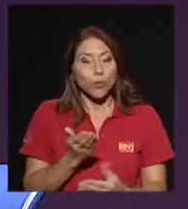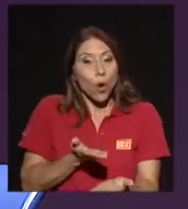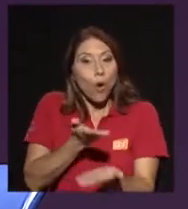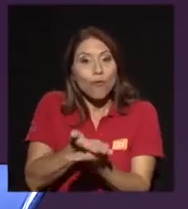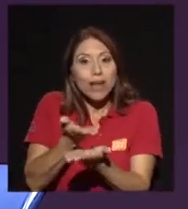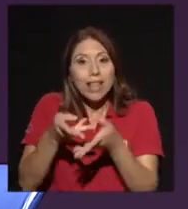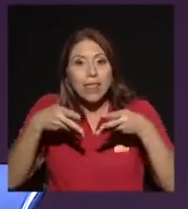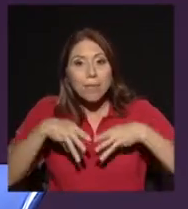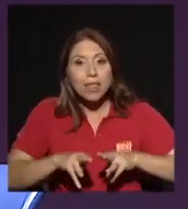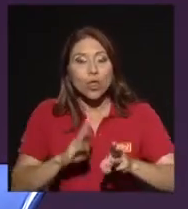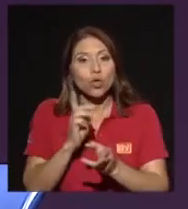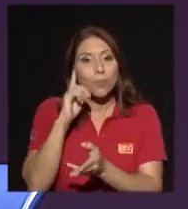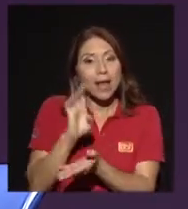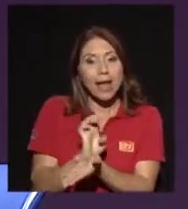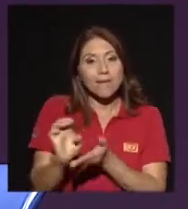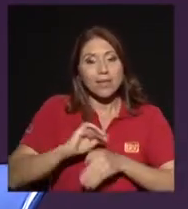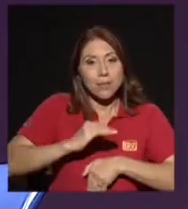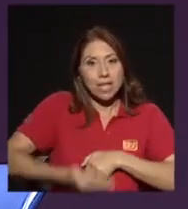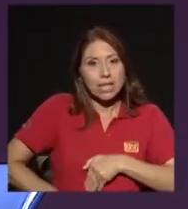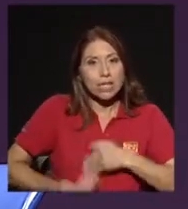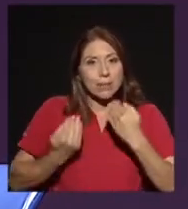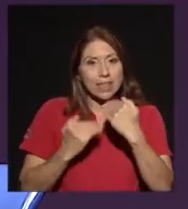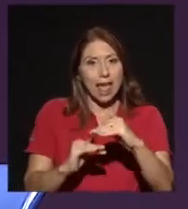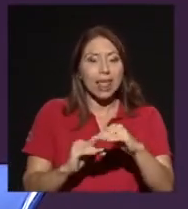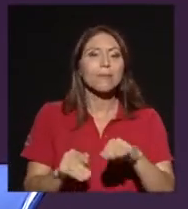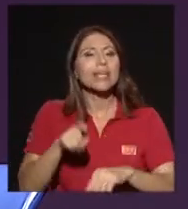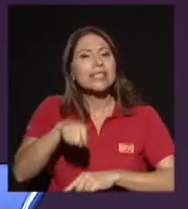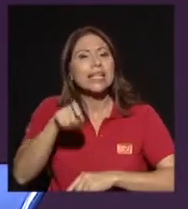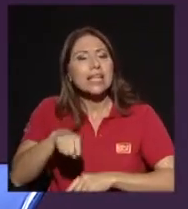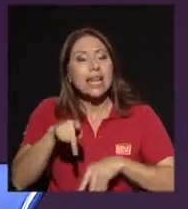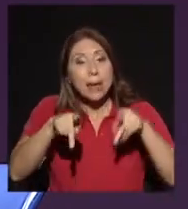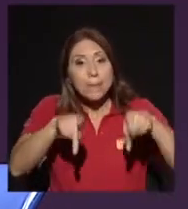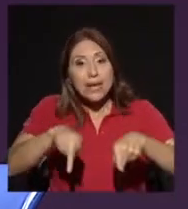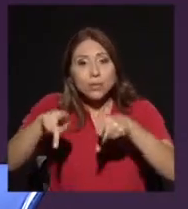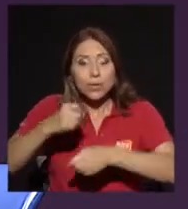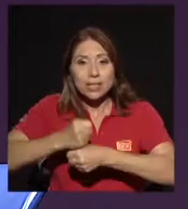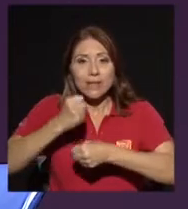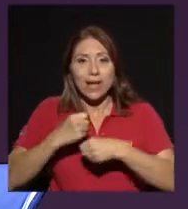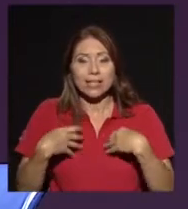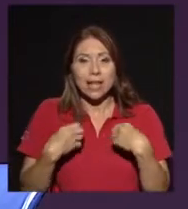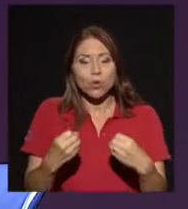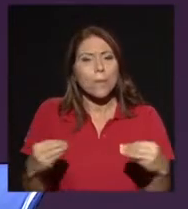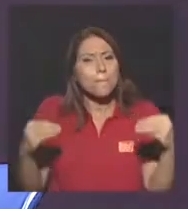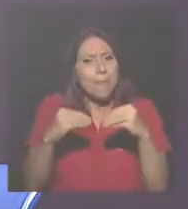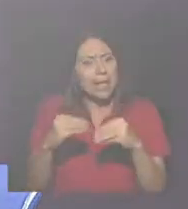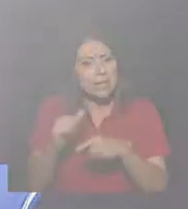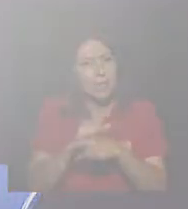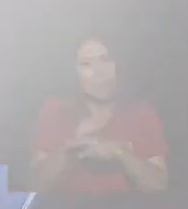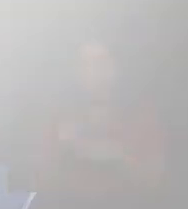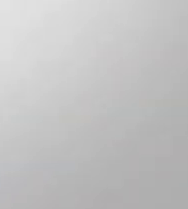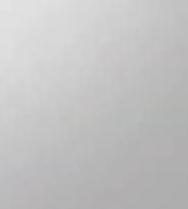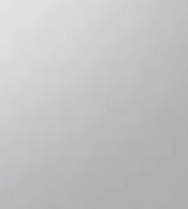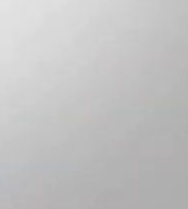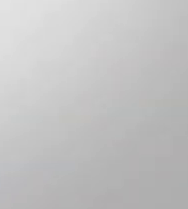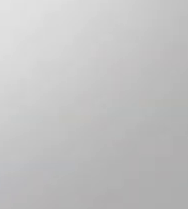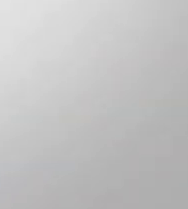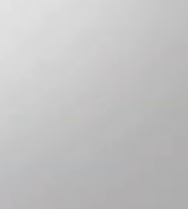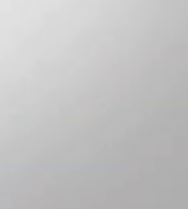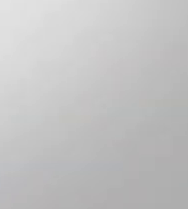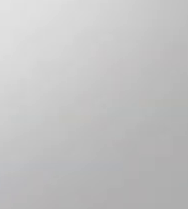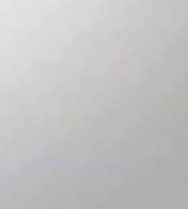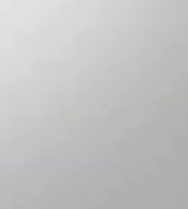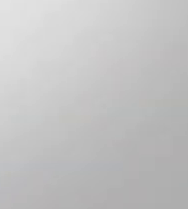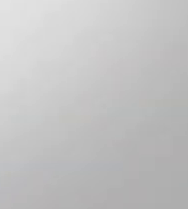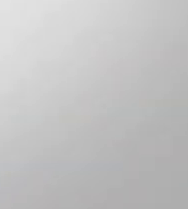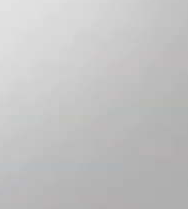aún limitada y se requiere mayor capacitación y concientización del personal de salud para que atienda las